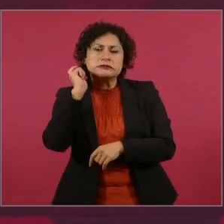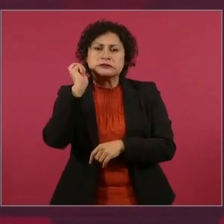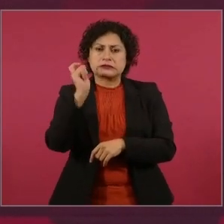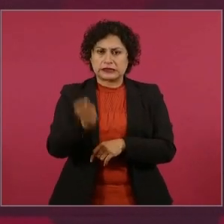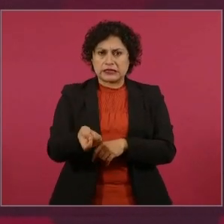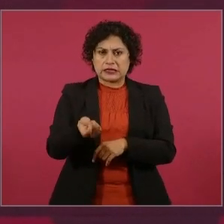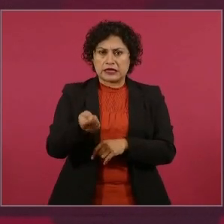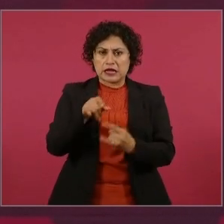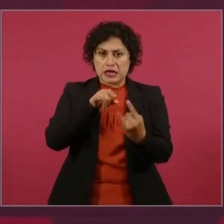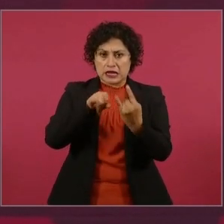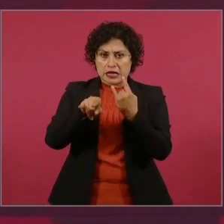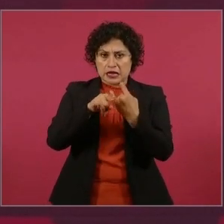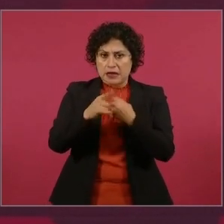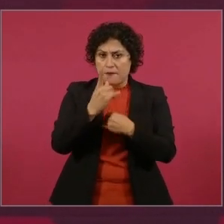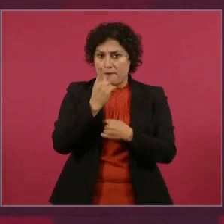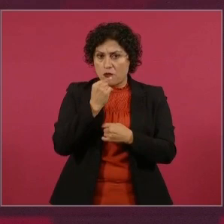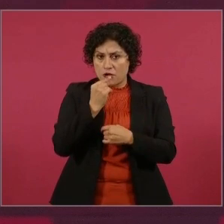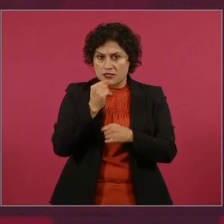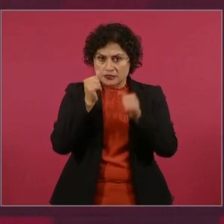de